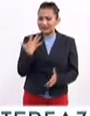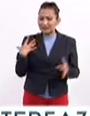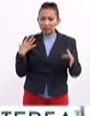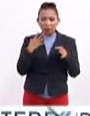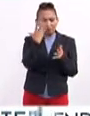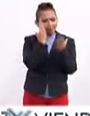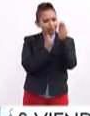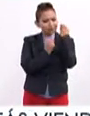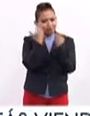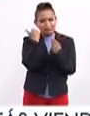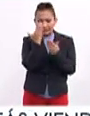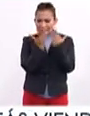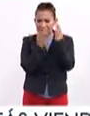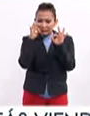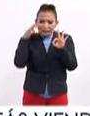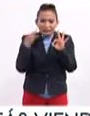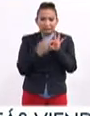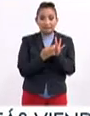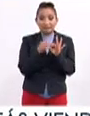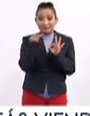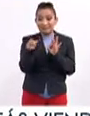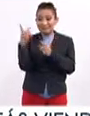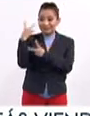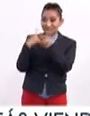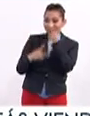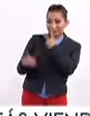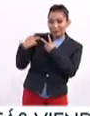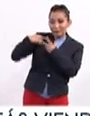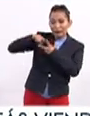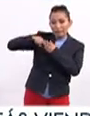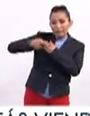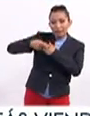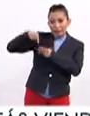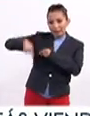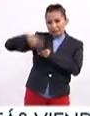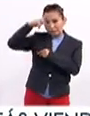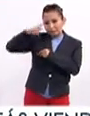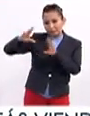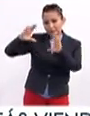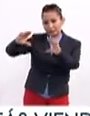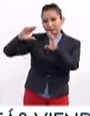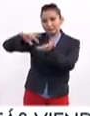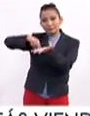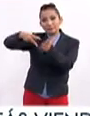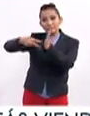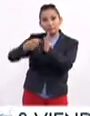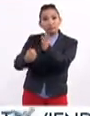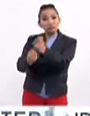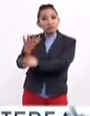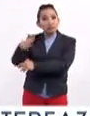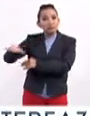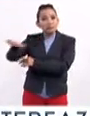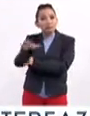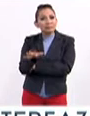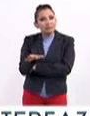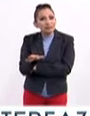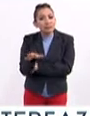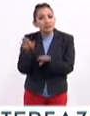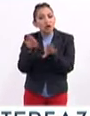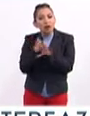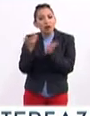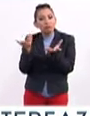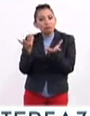formarme justo en el momento en que se desarrolla en México la enseñanza de la arquitectura nueva, con